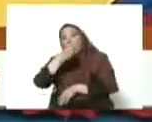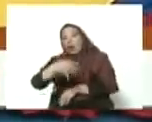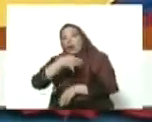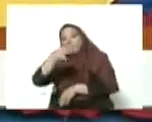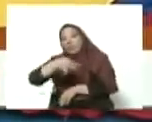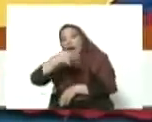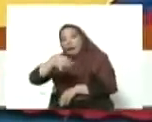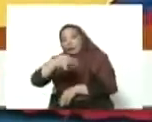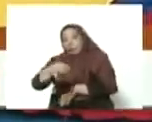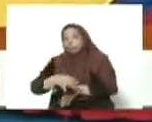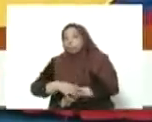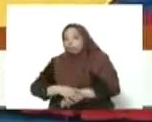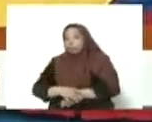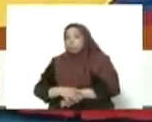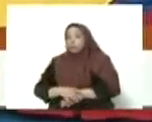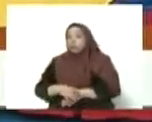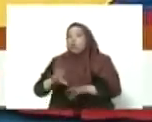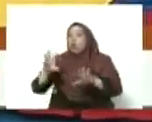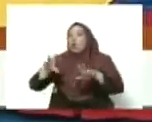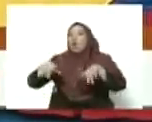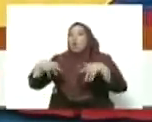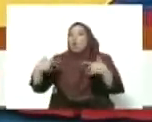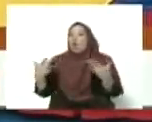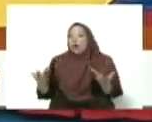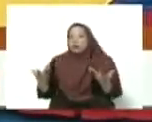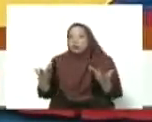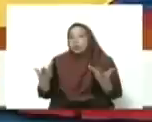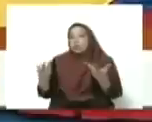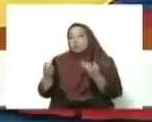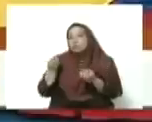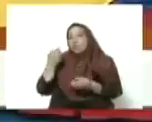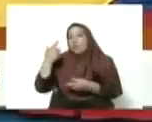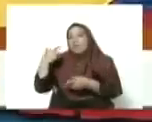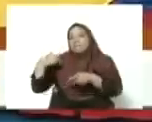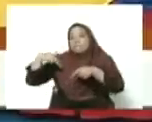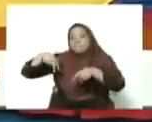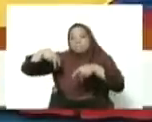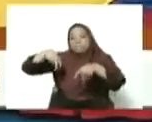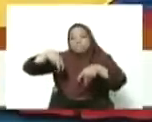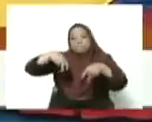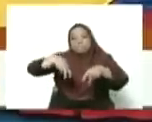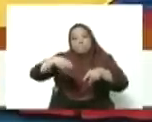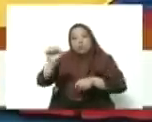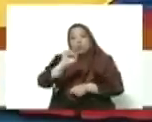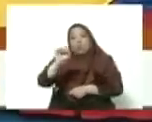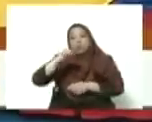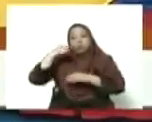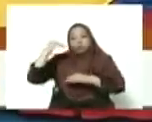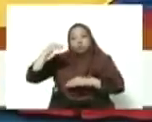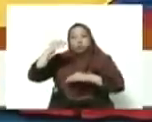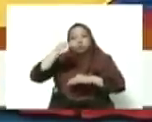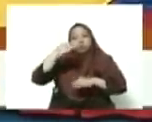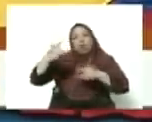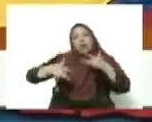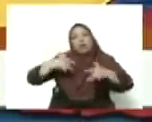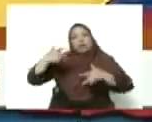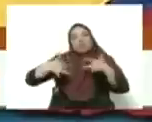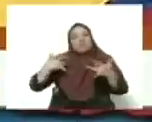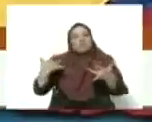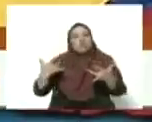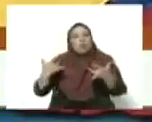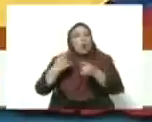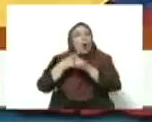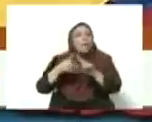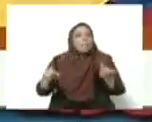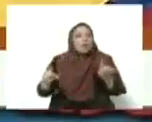Quisiera preguntarle cuándo va a ser efectivo el paso del transporte de carga. Hoy fue un acto simbólico.